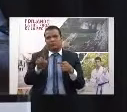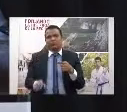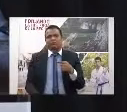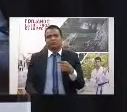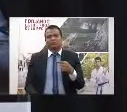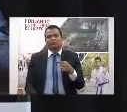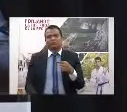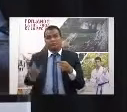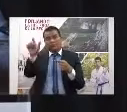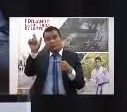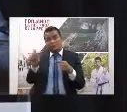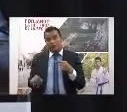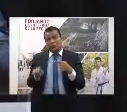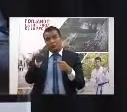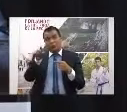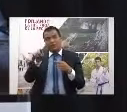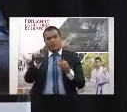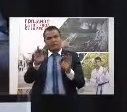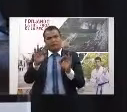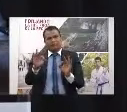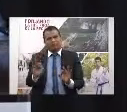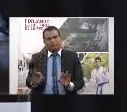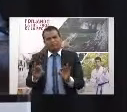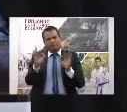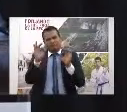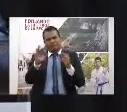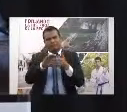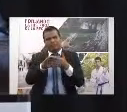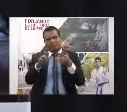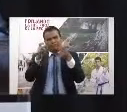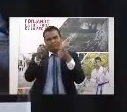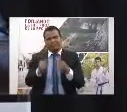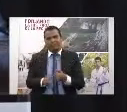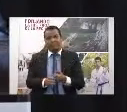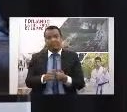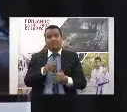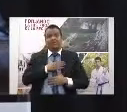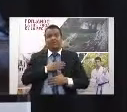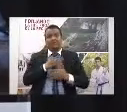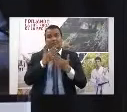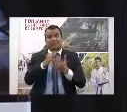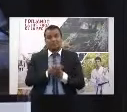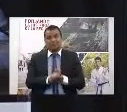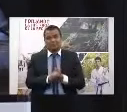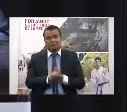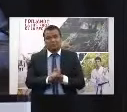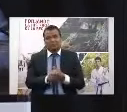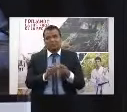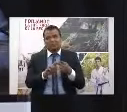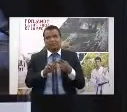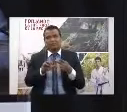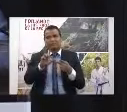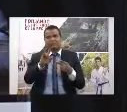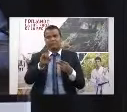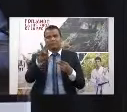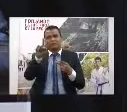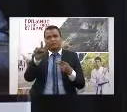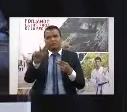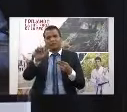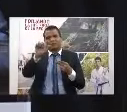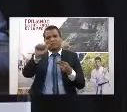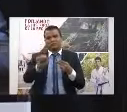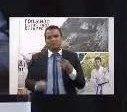Correa, uno de los mejores graduandos de nuestra sede. Felicitaciones para él. Luisa María